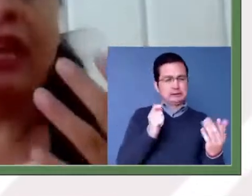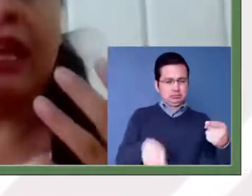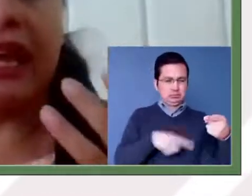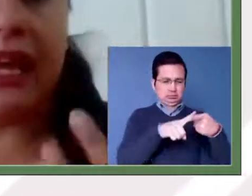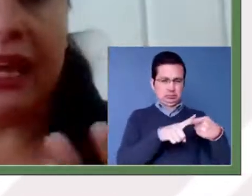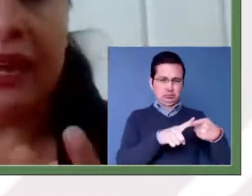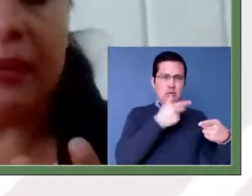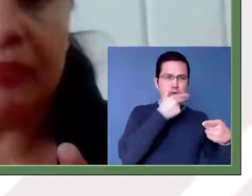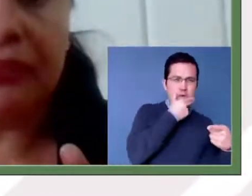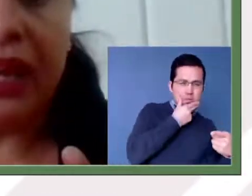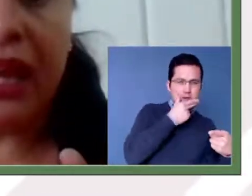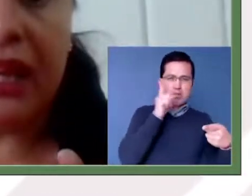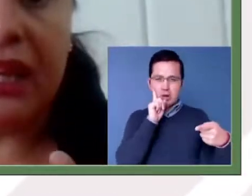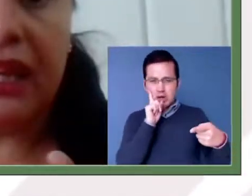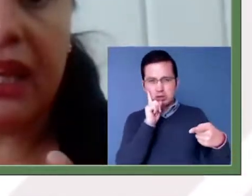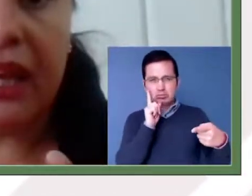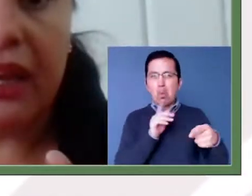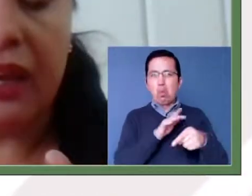¿no?